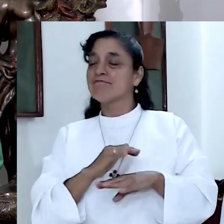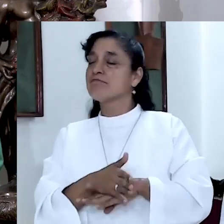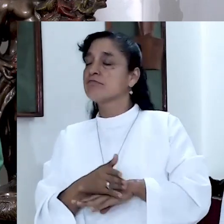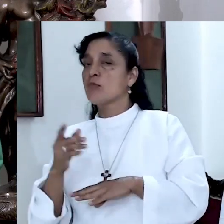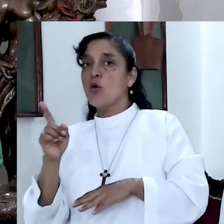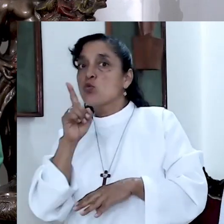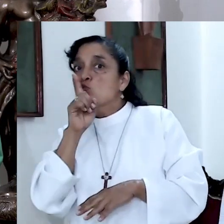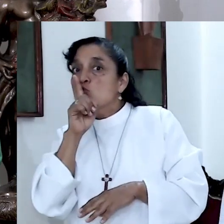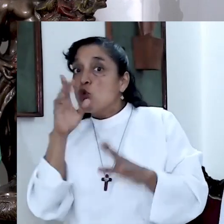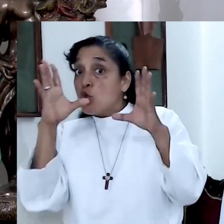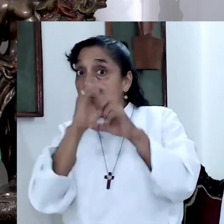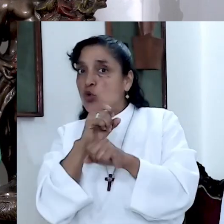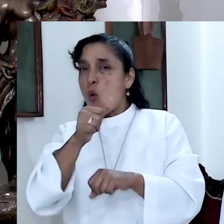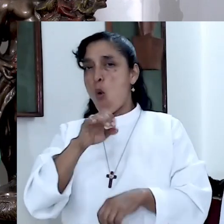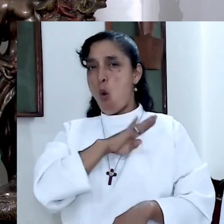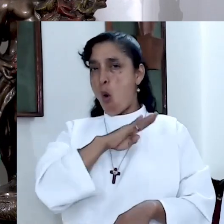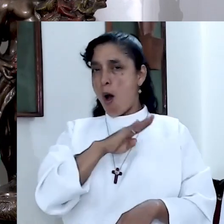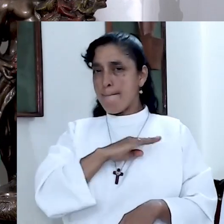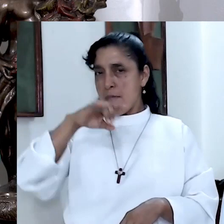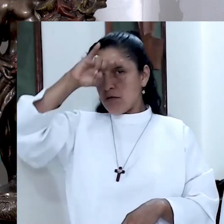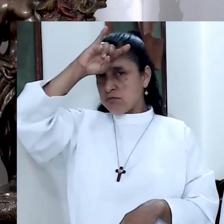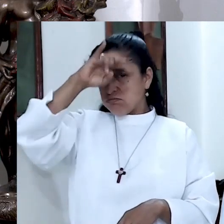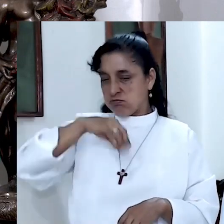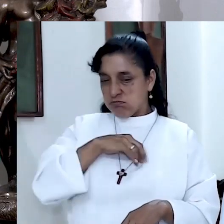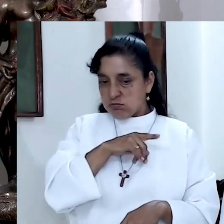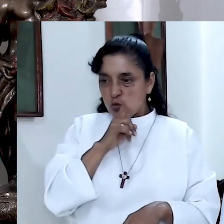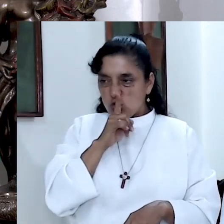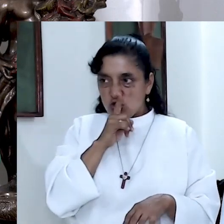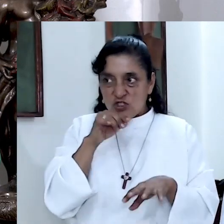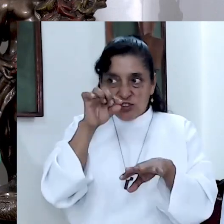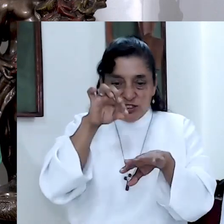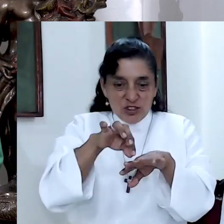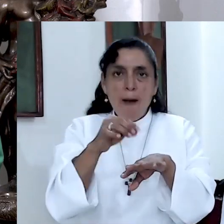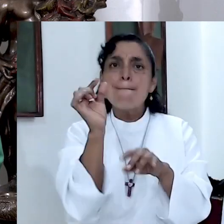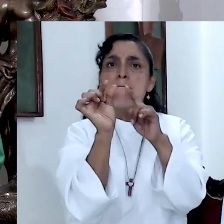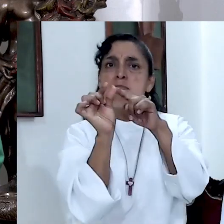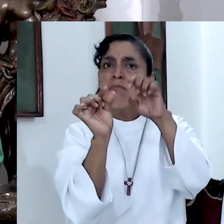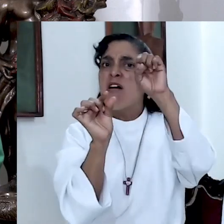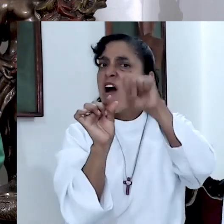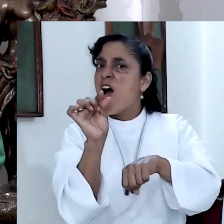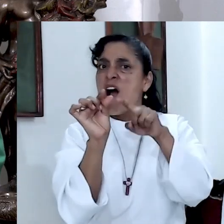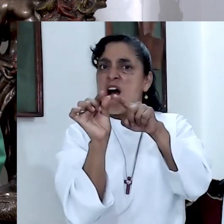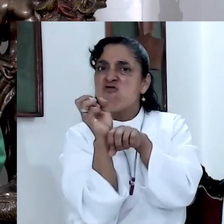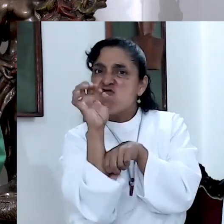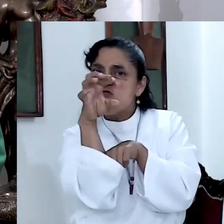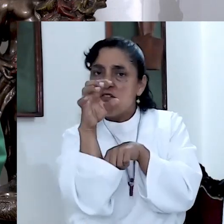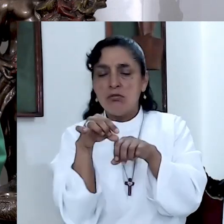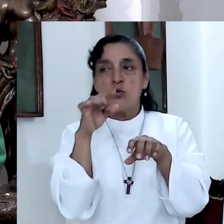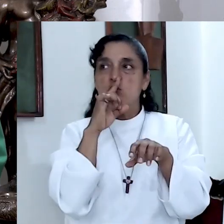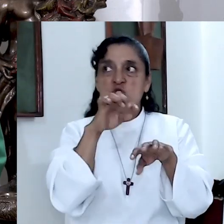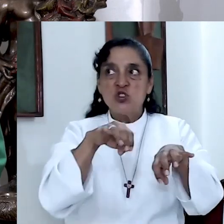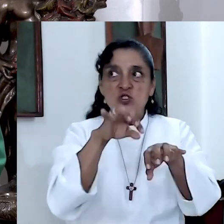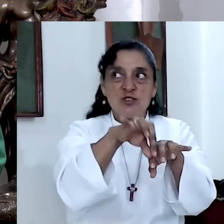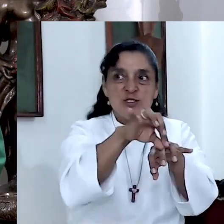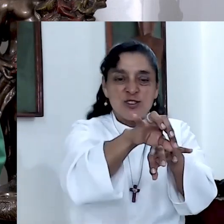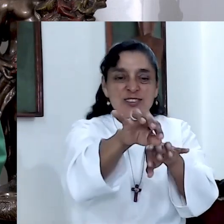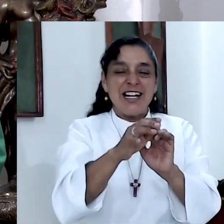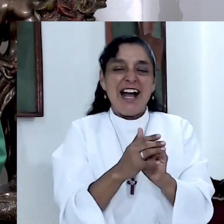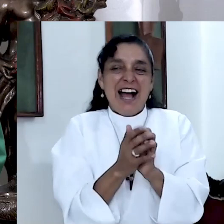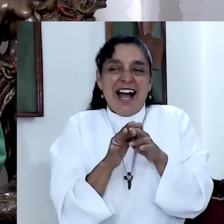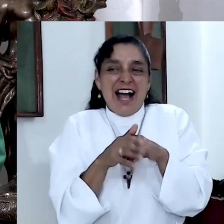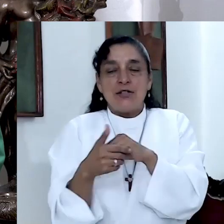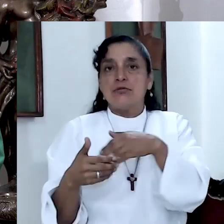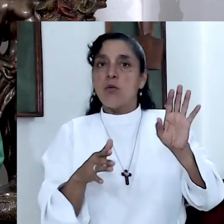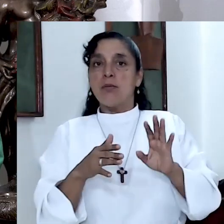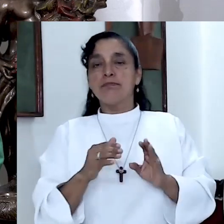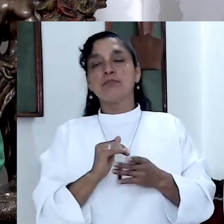del dueño, sembró cizaña entre el trigo y se marchó. Cuando crecieron las plantas y se empezaban a